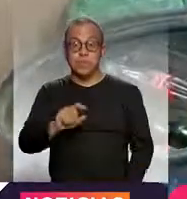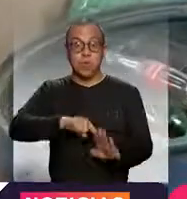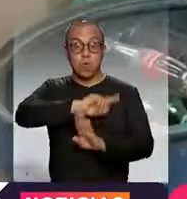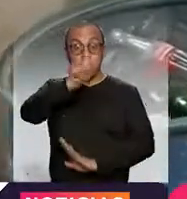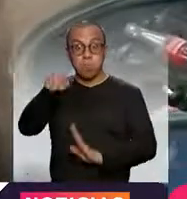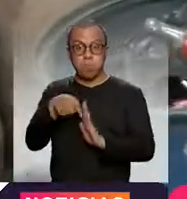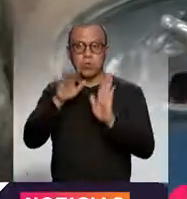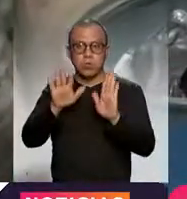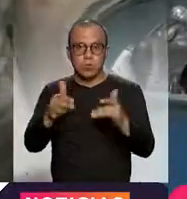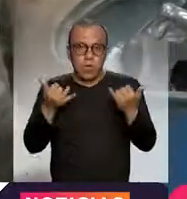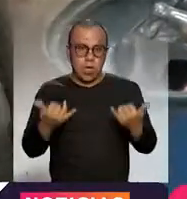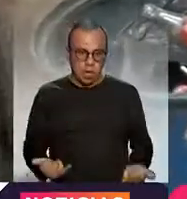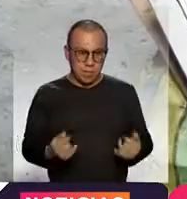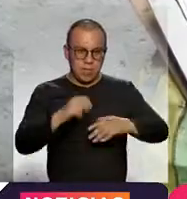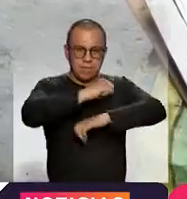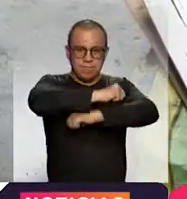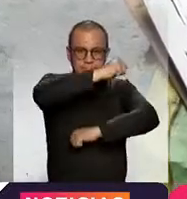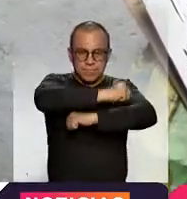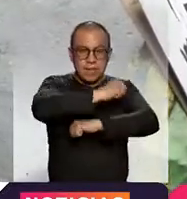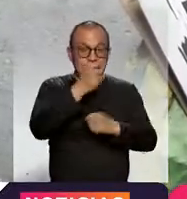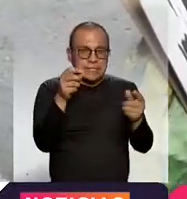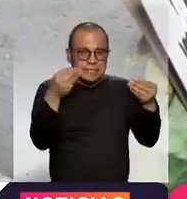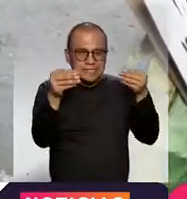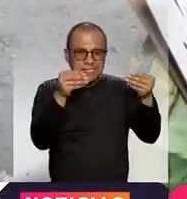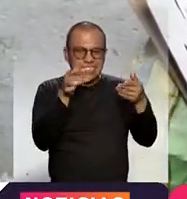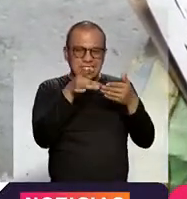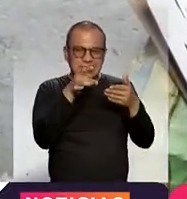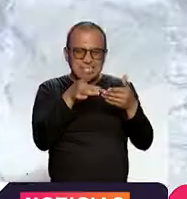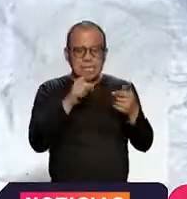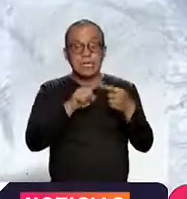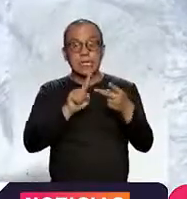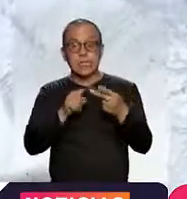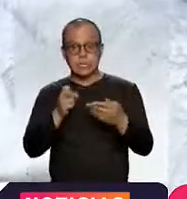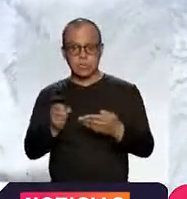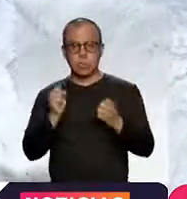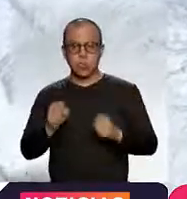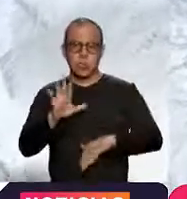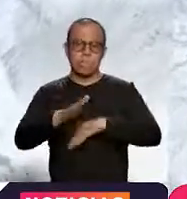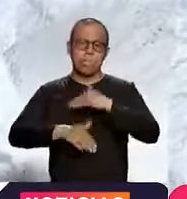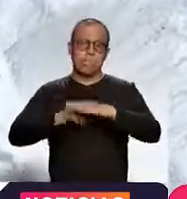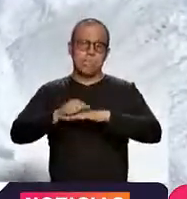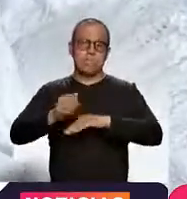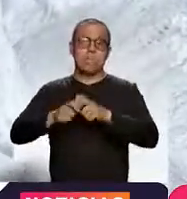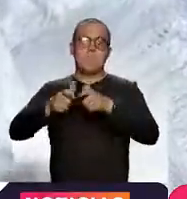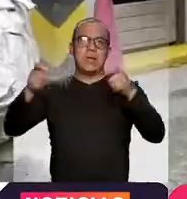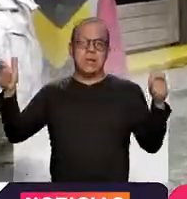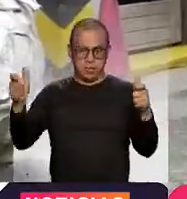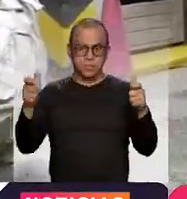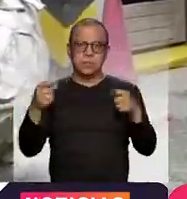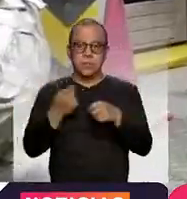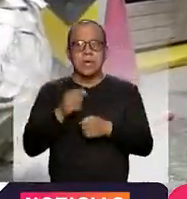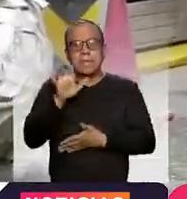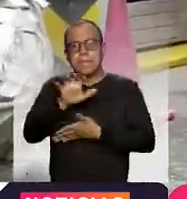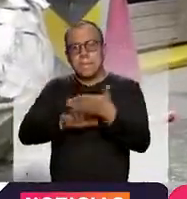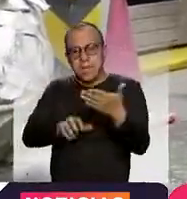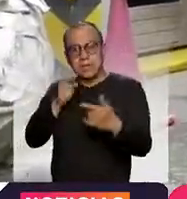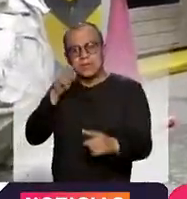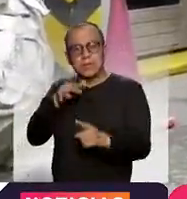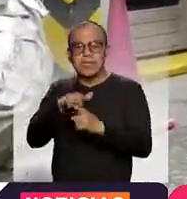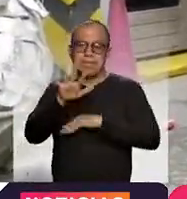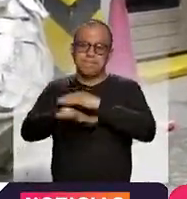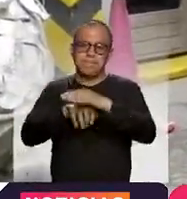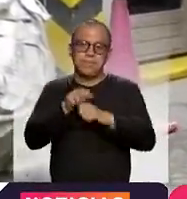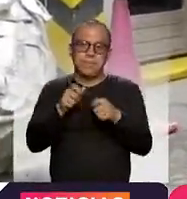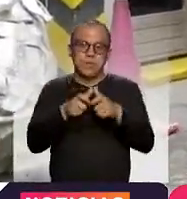total. El cristal de color y el plástico rígido son los materiales que más se reciclan, y entre los que tienen un menor nivel de